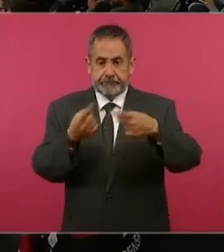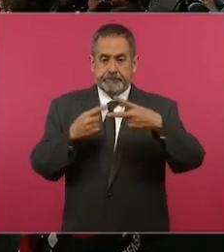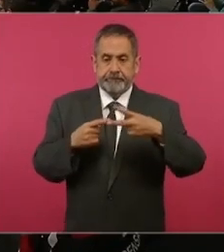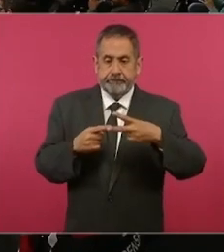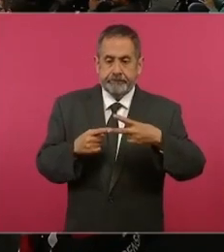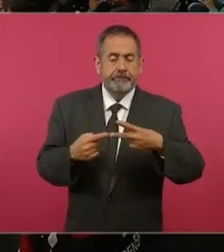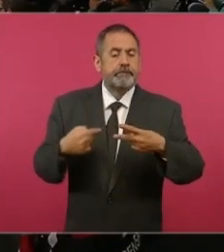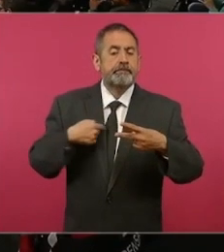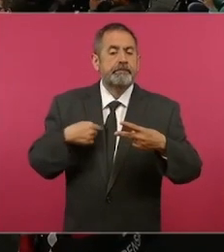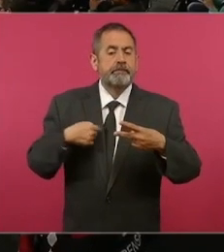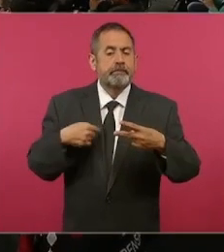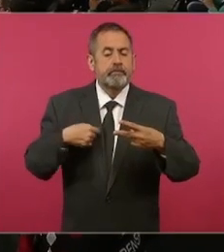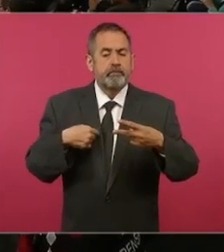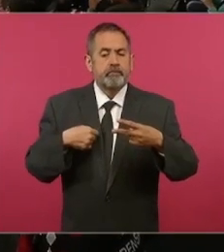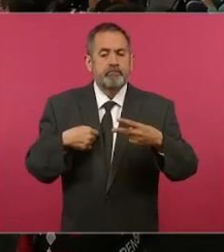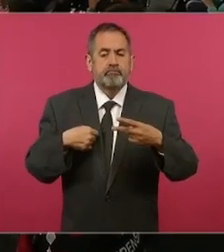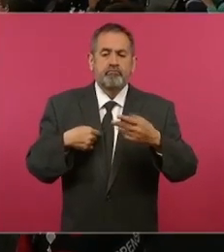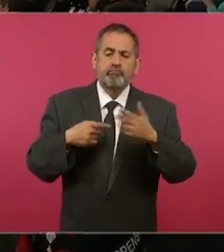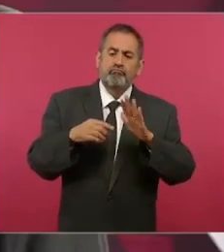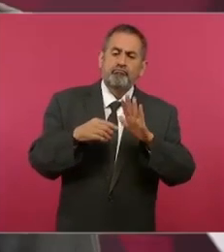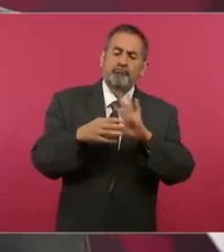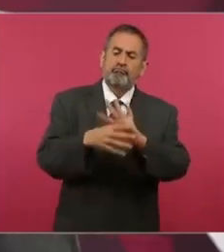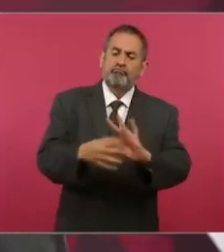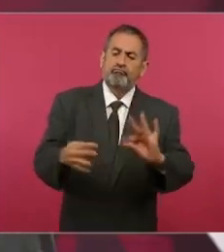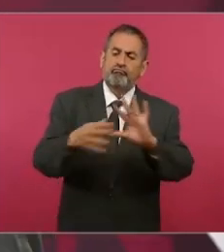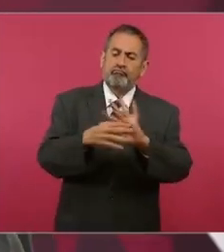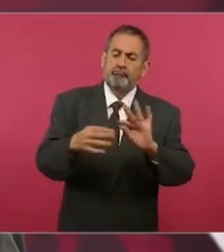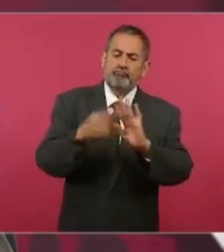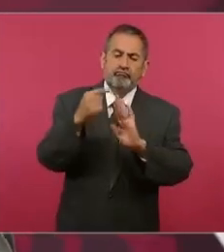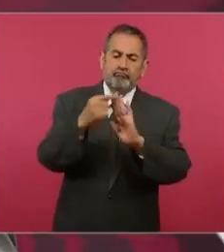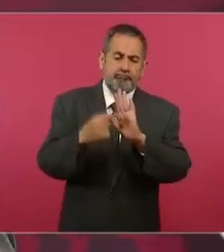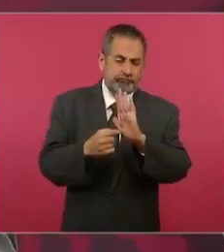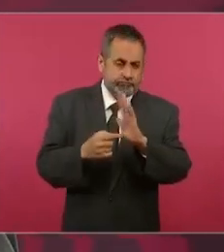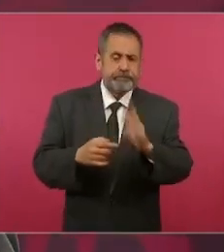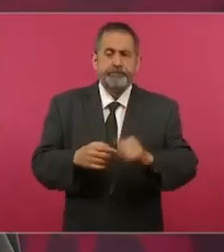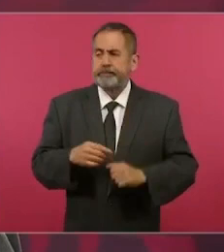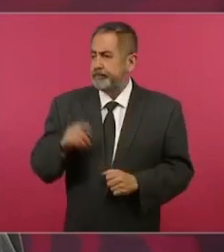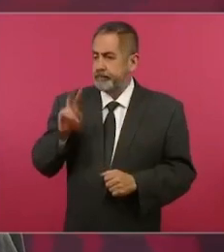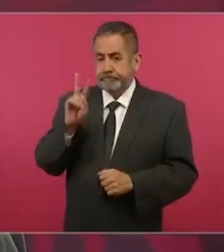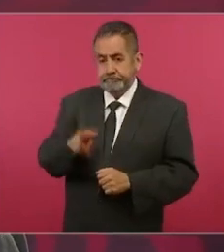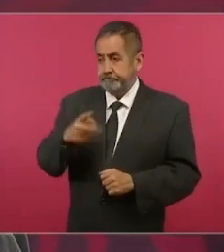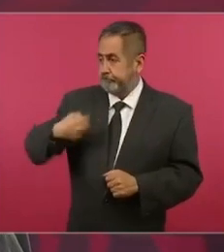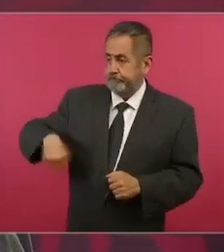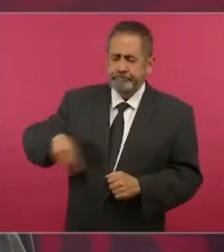hacer una presentación. Estamos muy contentos.